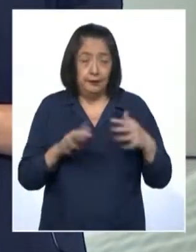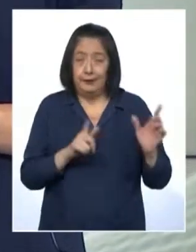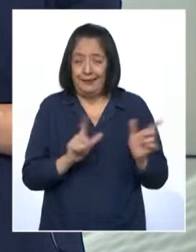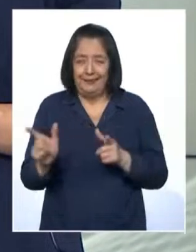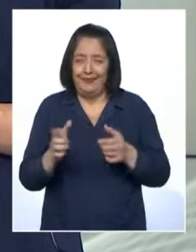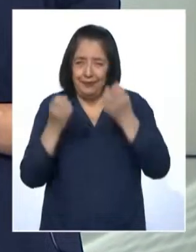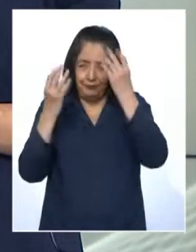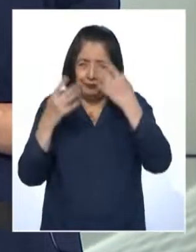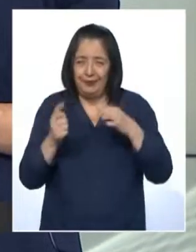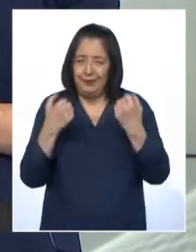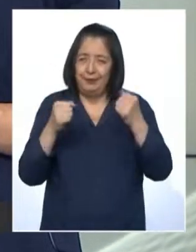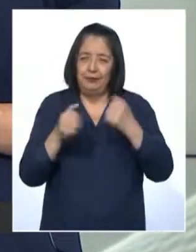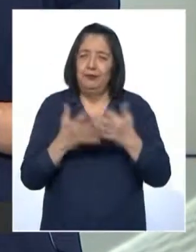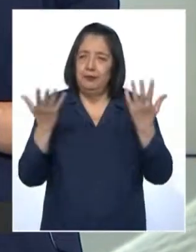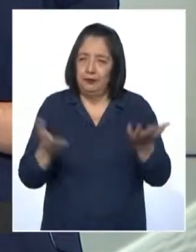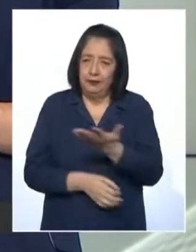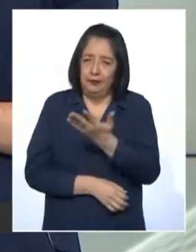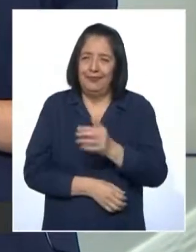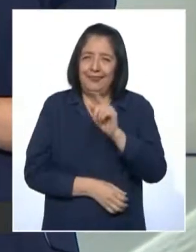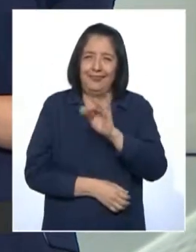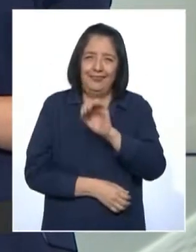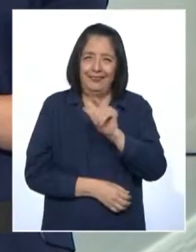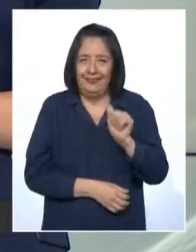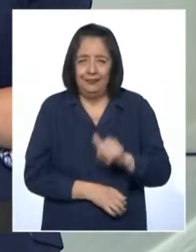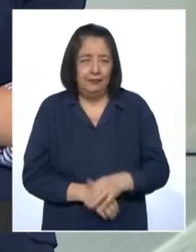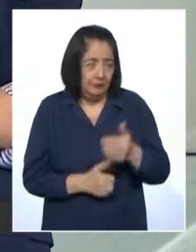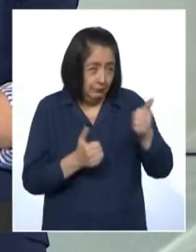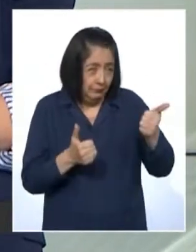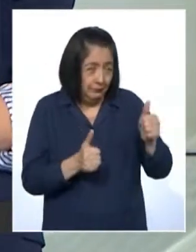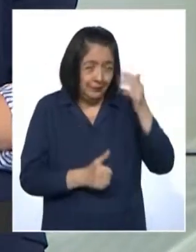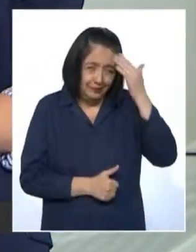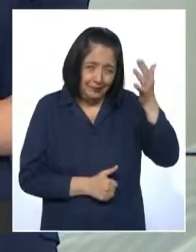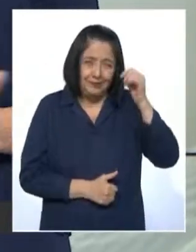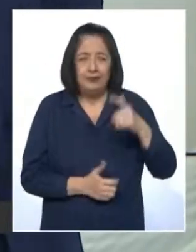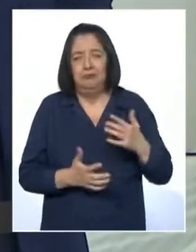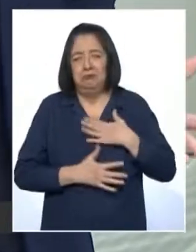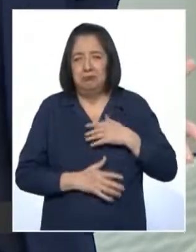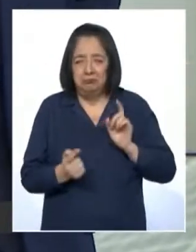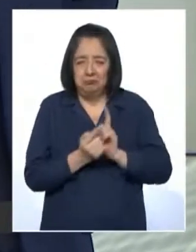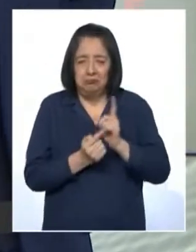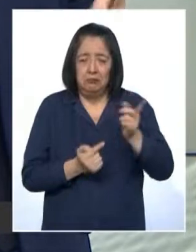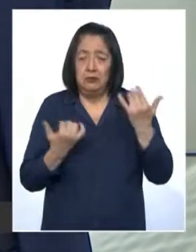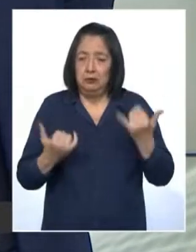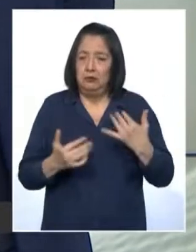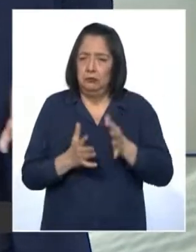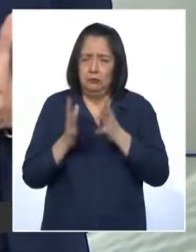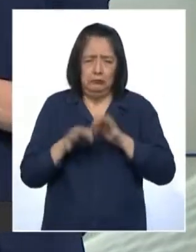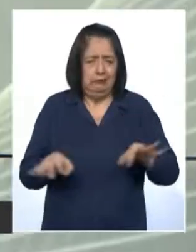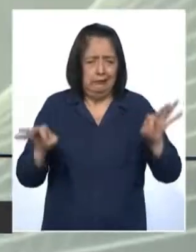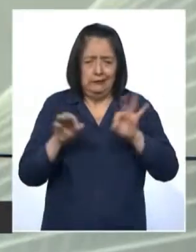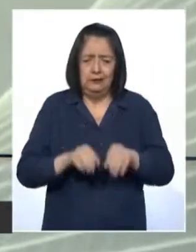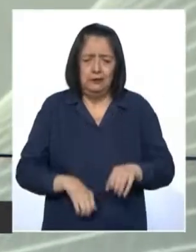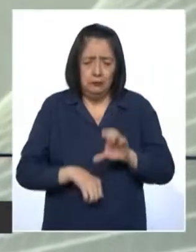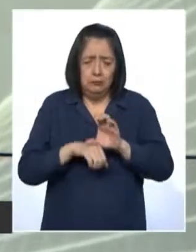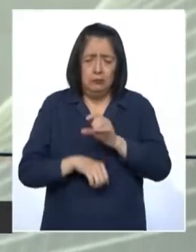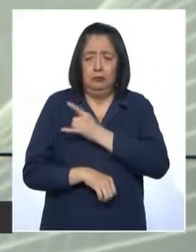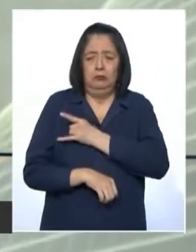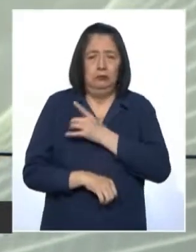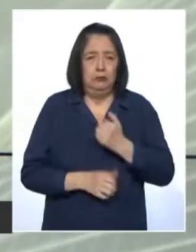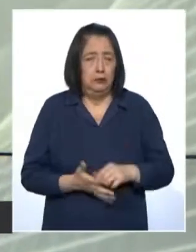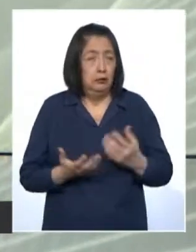Con la información deportiva está con nosotros Talía Azcárate. Talía, ¿cómo estás, Lore? El gusto enorme de siempre. Hoy es un día clave para Universitario Deportes